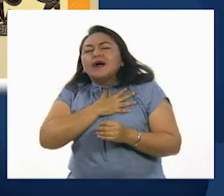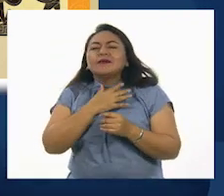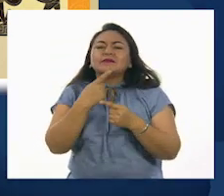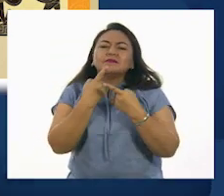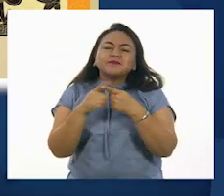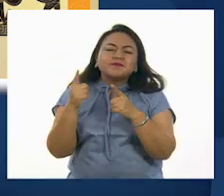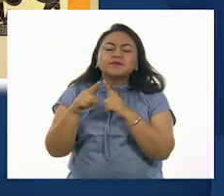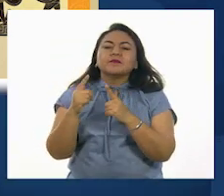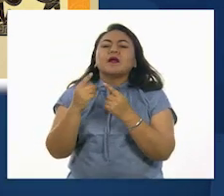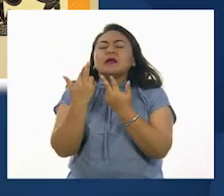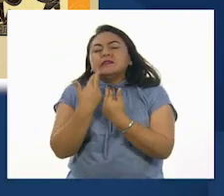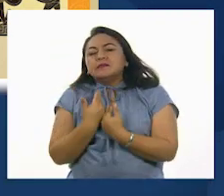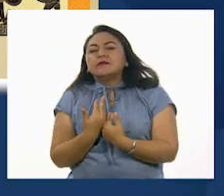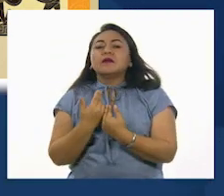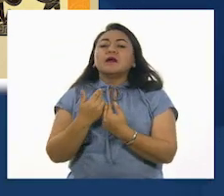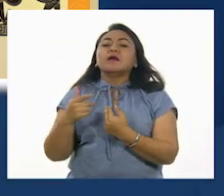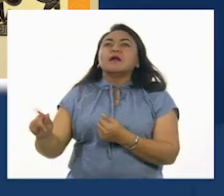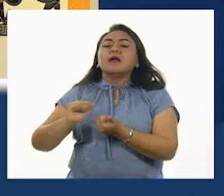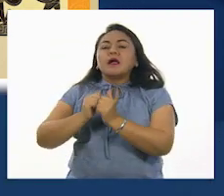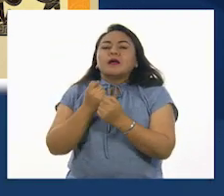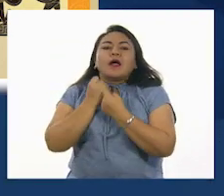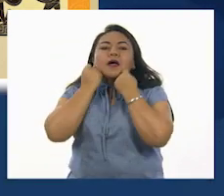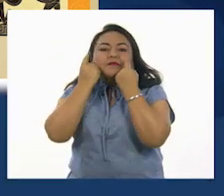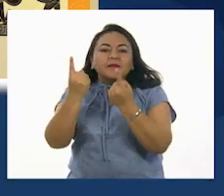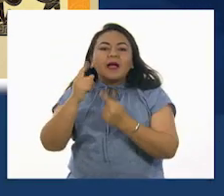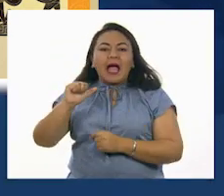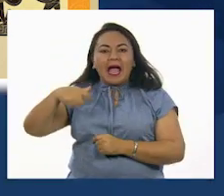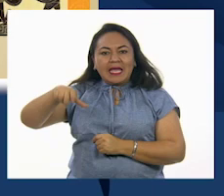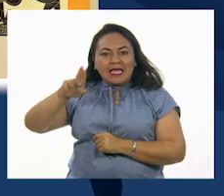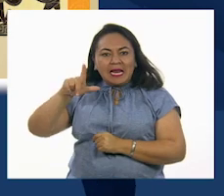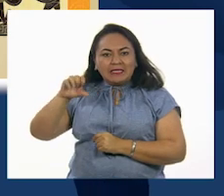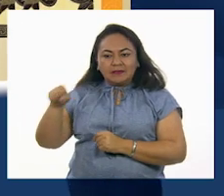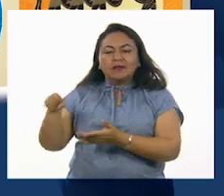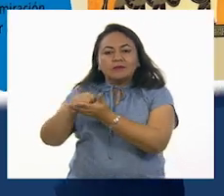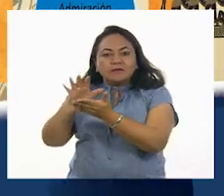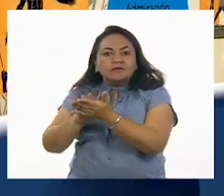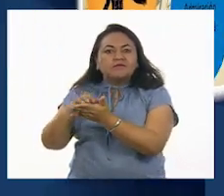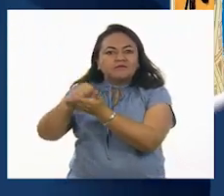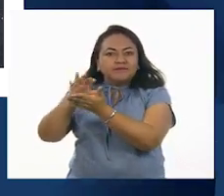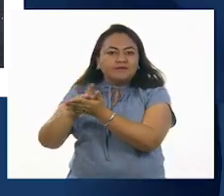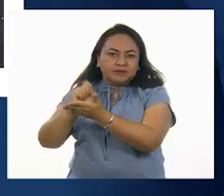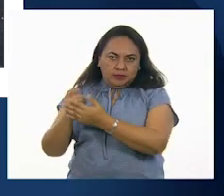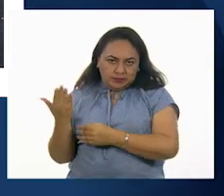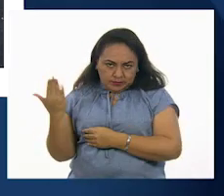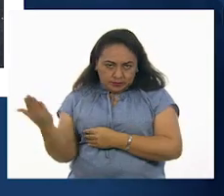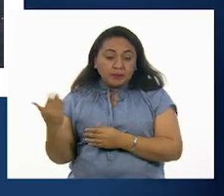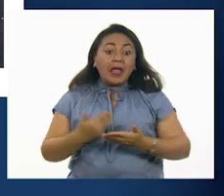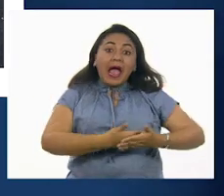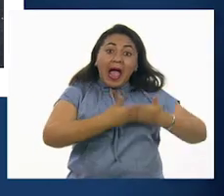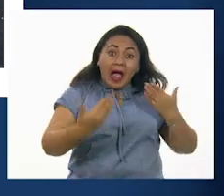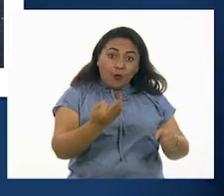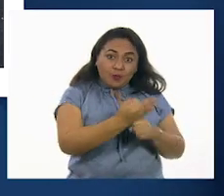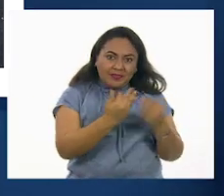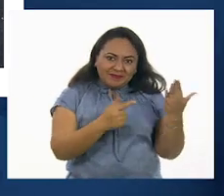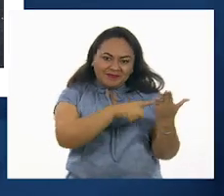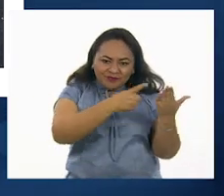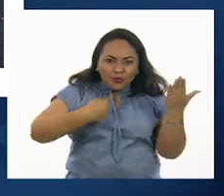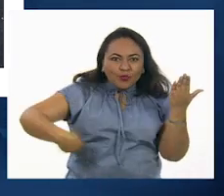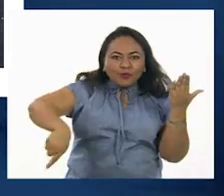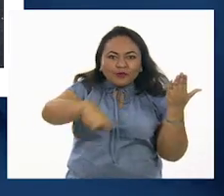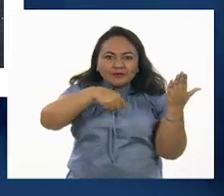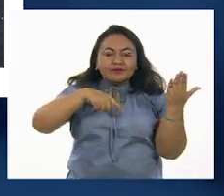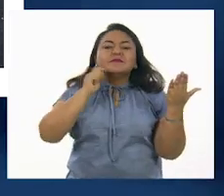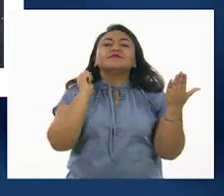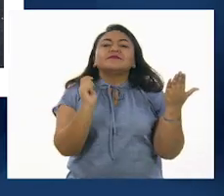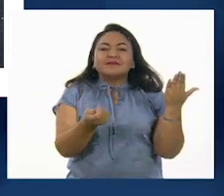permitió desarrollar una admiración por Aquiles y una reflexión sobre los textos que leía. En la actualidad, nosotros